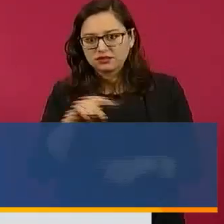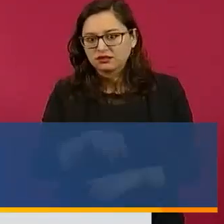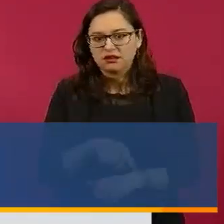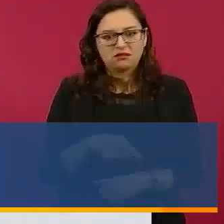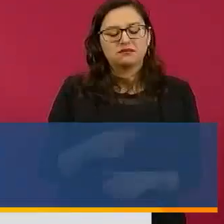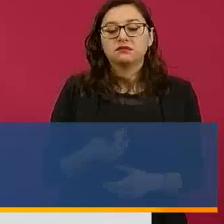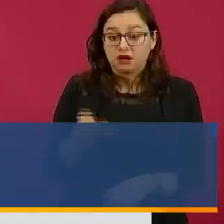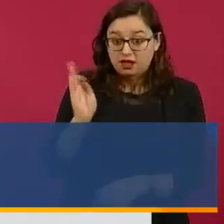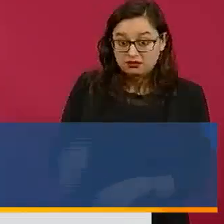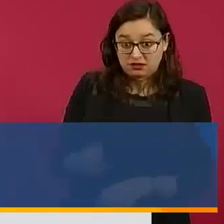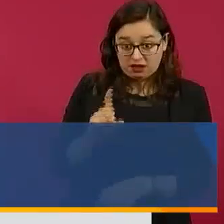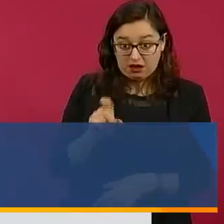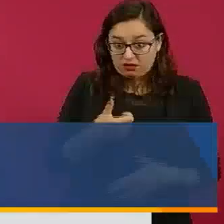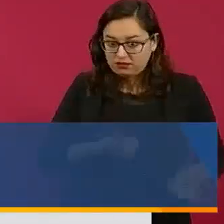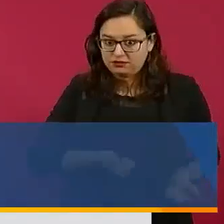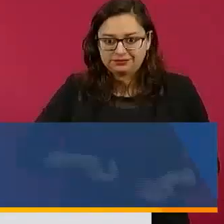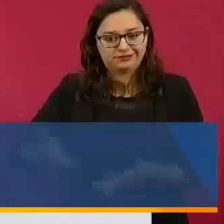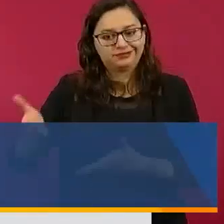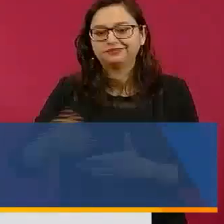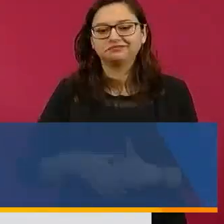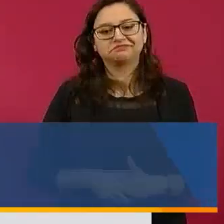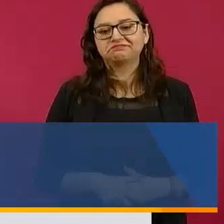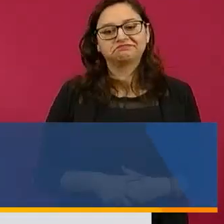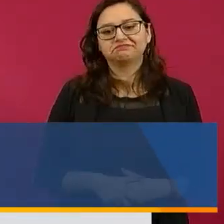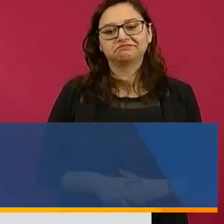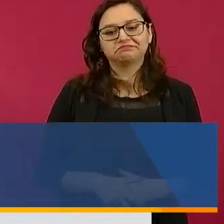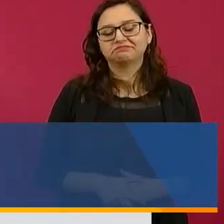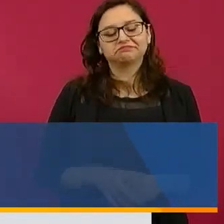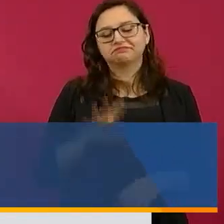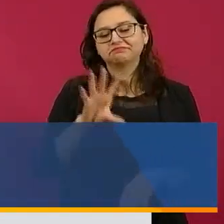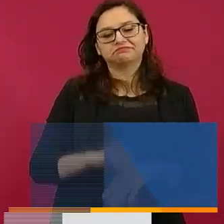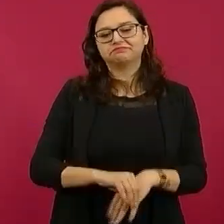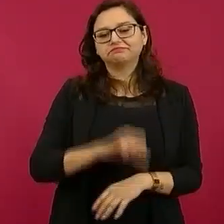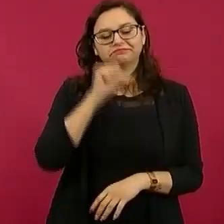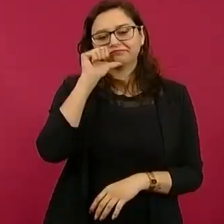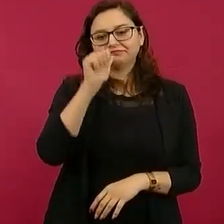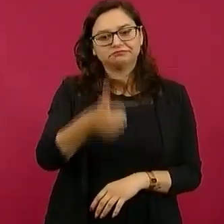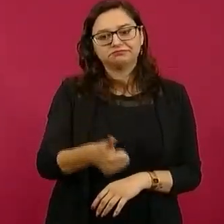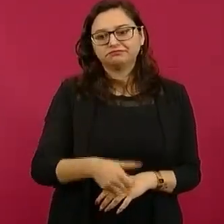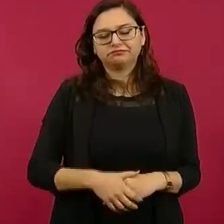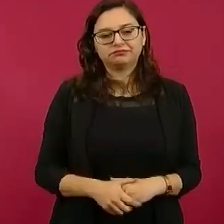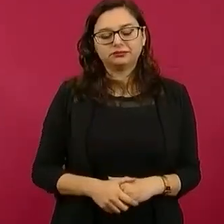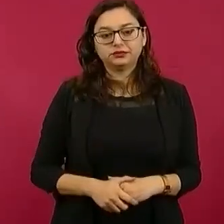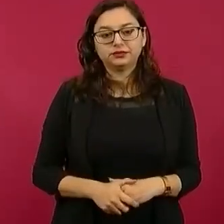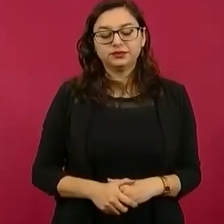el que el agua del Pánuco se lleve a Nuevo León.